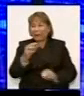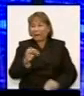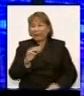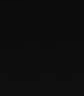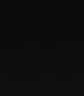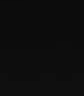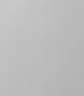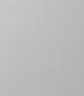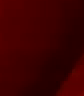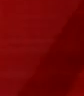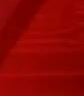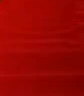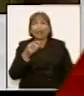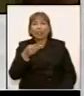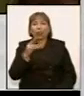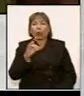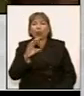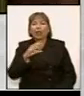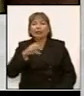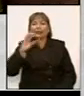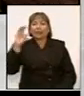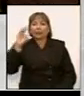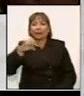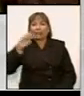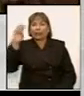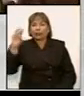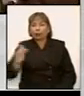Nuevamente desde Yanahuanca, en Cerro de Pasco. Adelante.